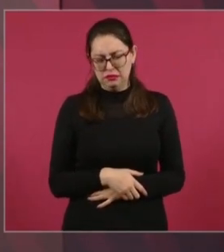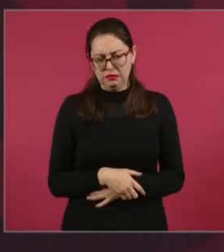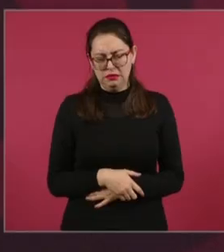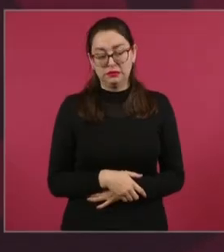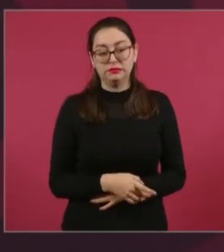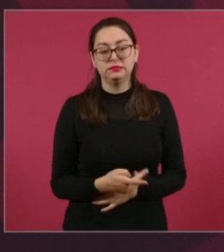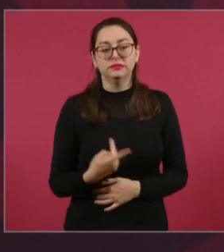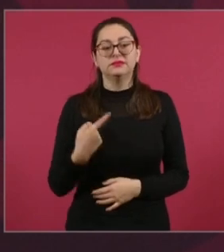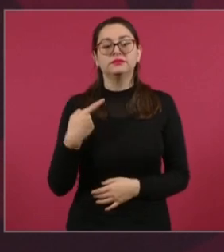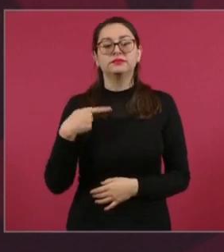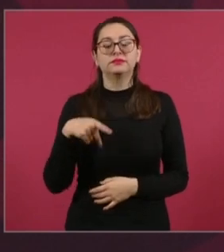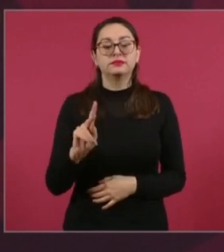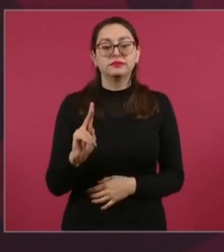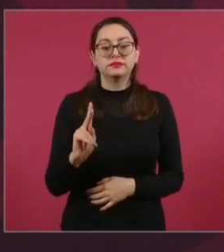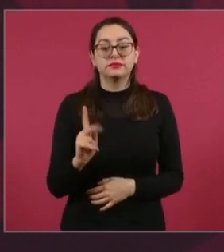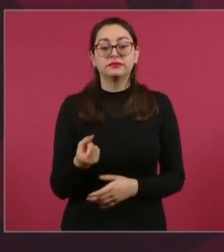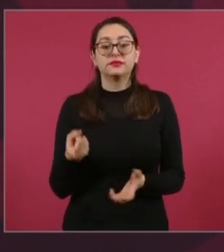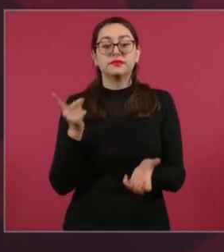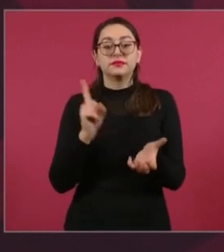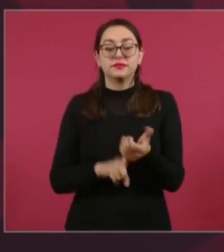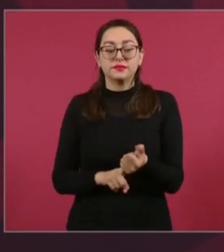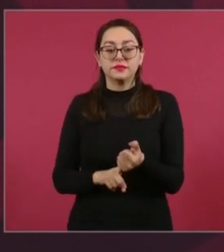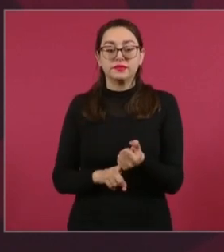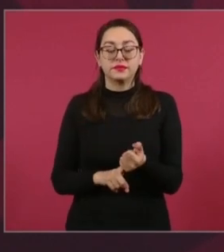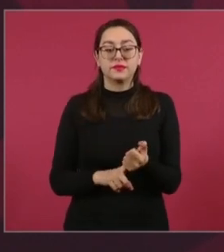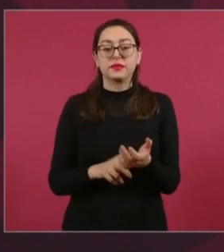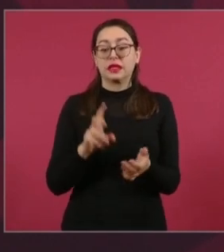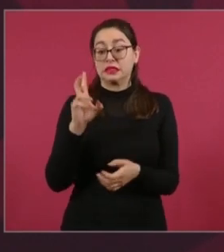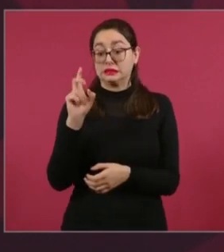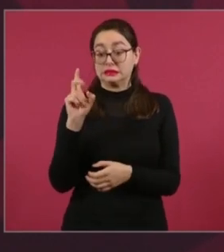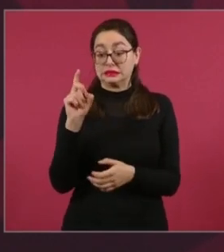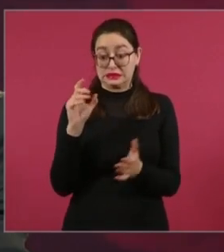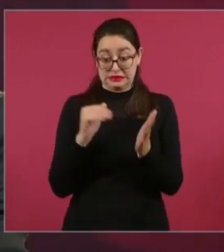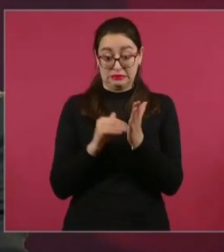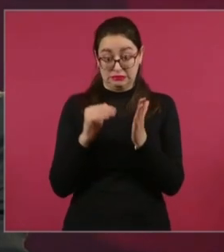la corrupción era de 30 millones y ya los que estaban presos,